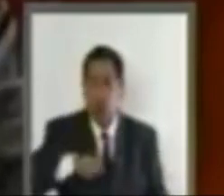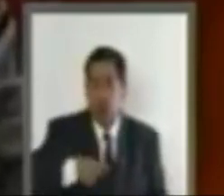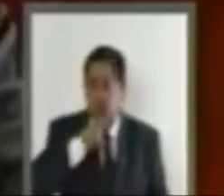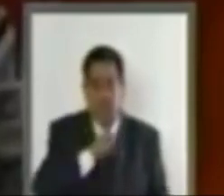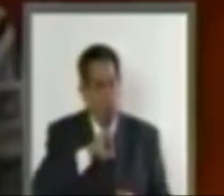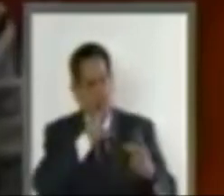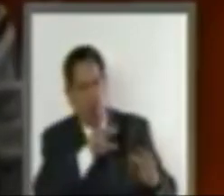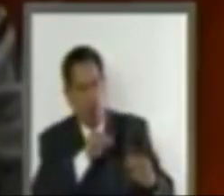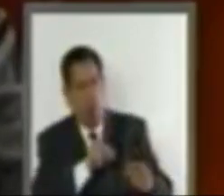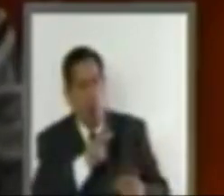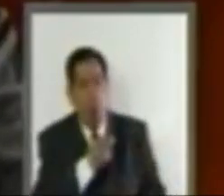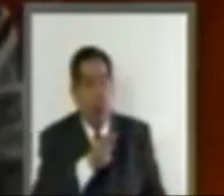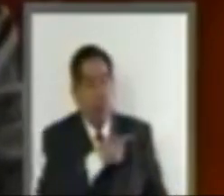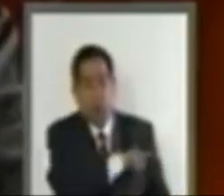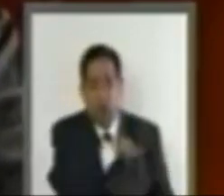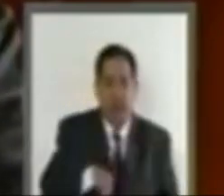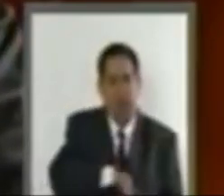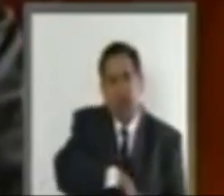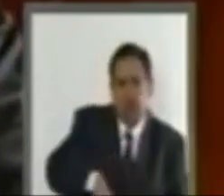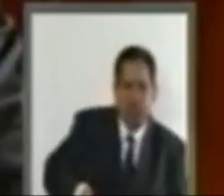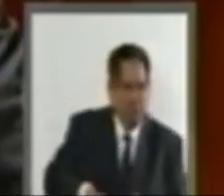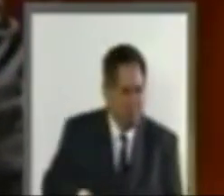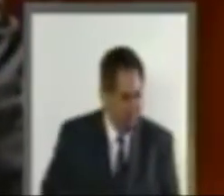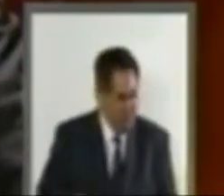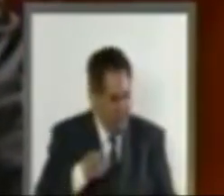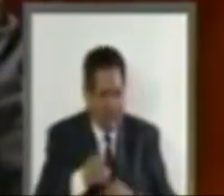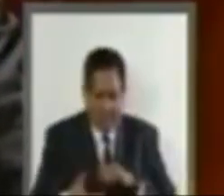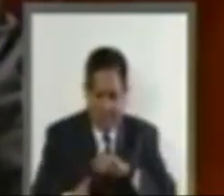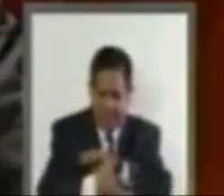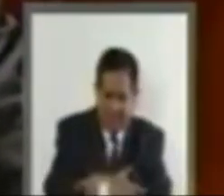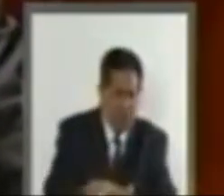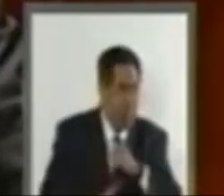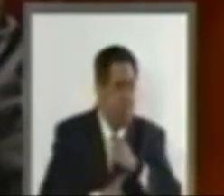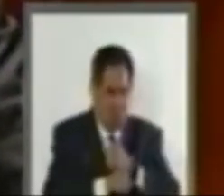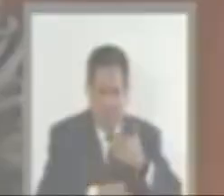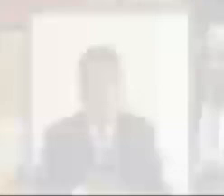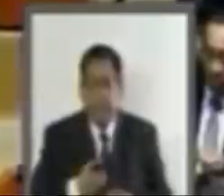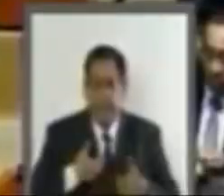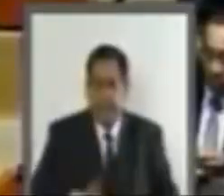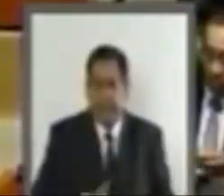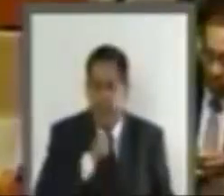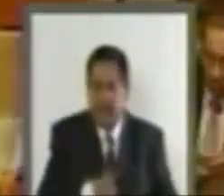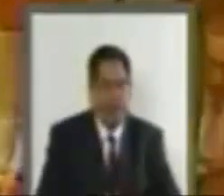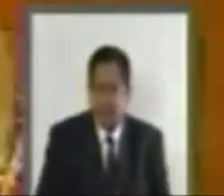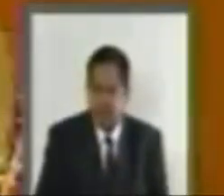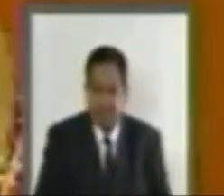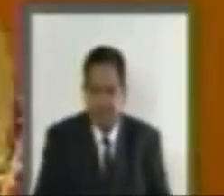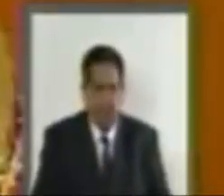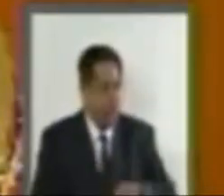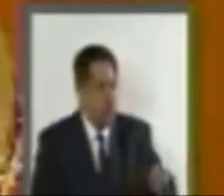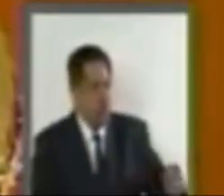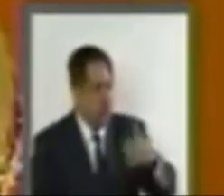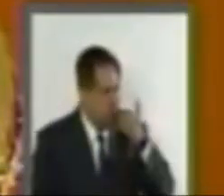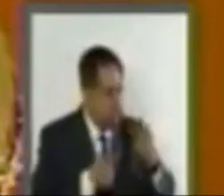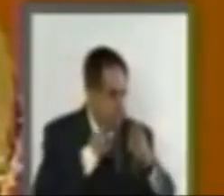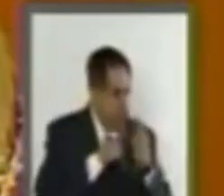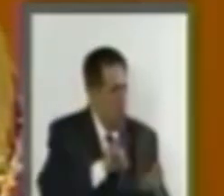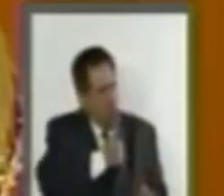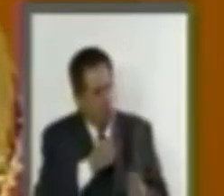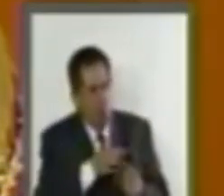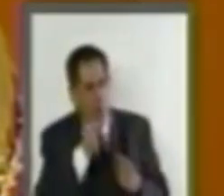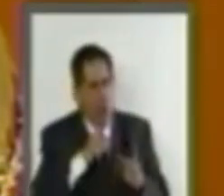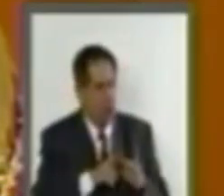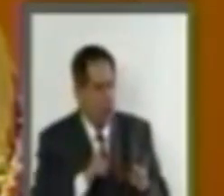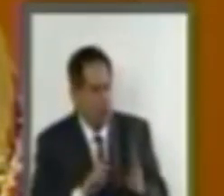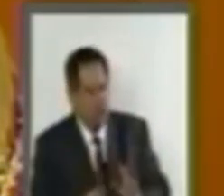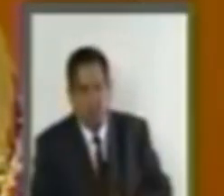está buscando es esto. Yo, la verdad, dudo mucho que esto pueda discutirse en el corto plazo, porque la minuta que llegó a la